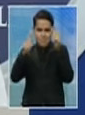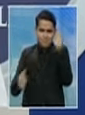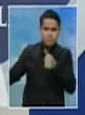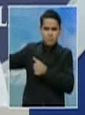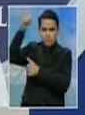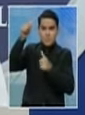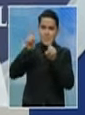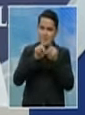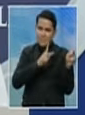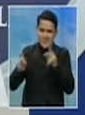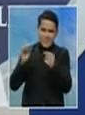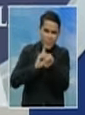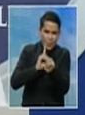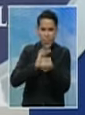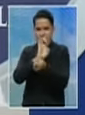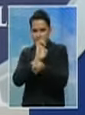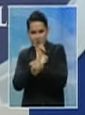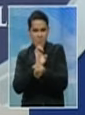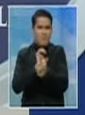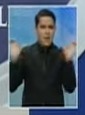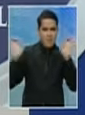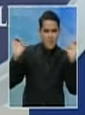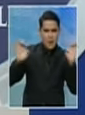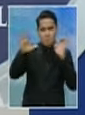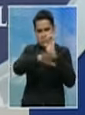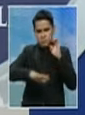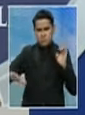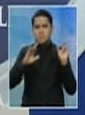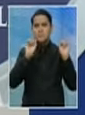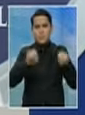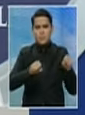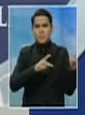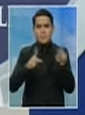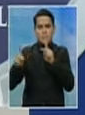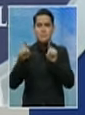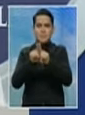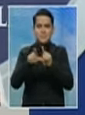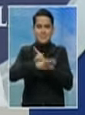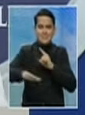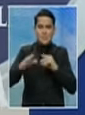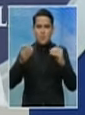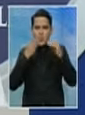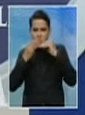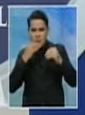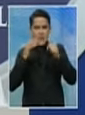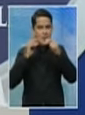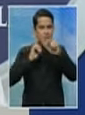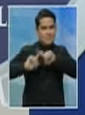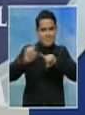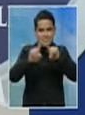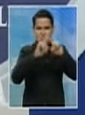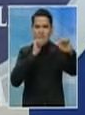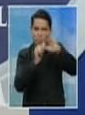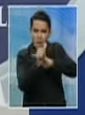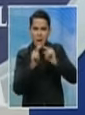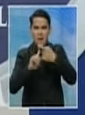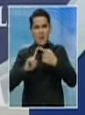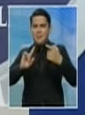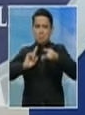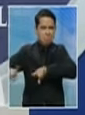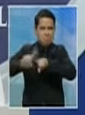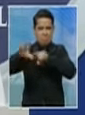de salud, socorro, seguridad y defensa nacional, la Dirección de Protección al Consumidor, personal de aduanas, migración,